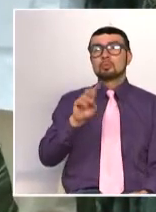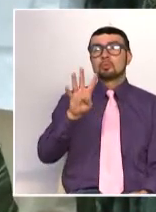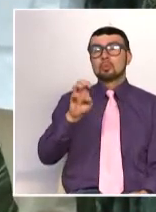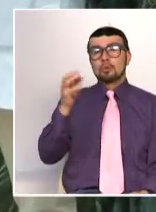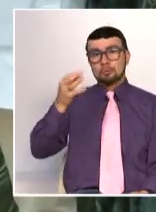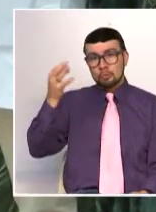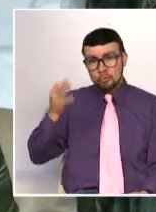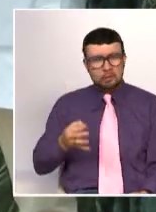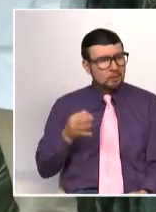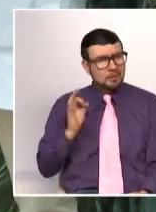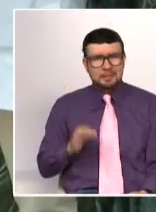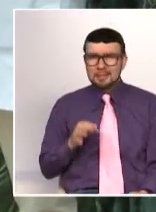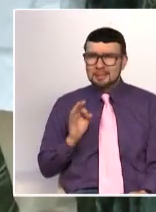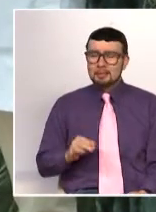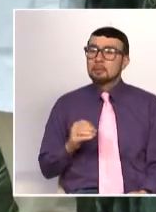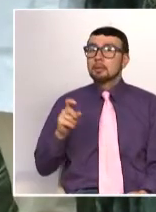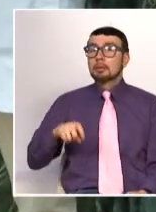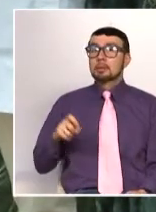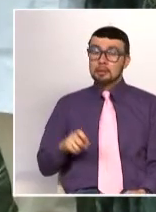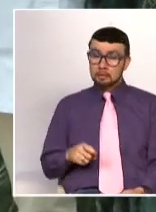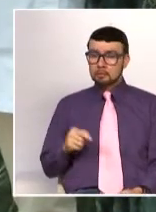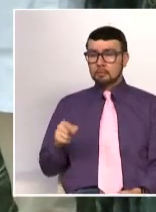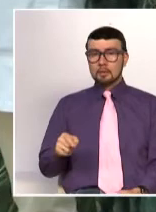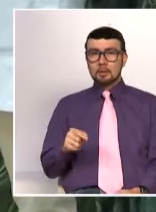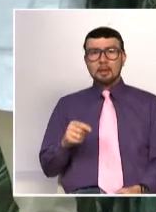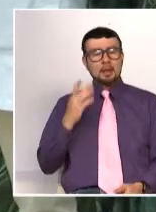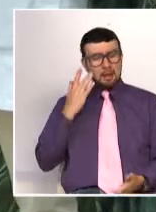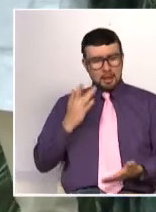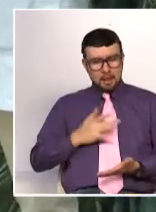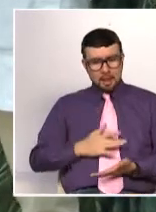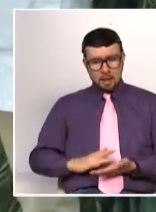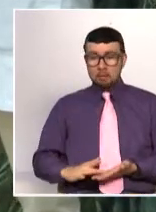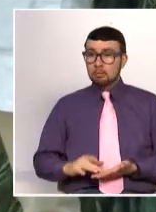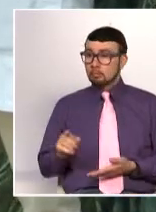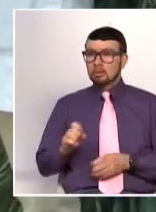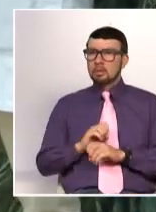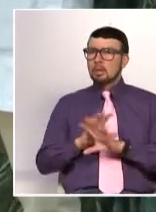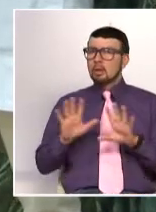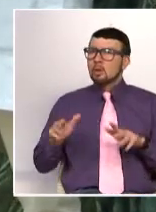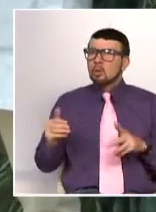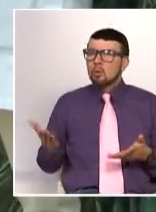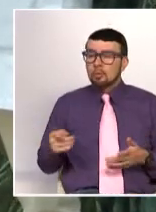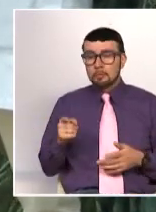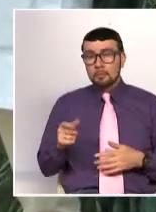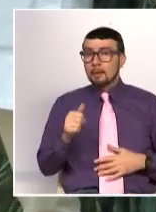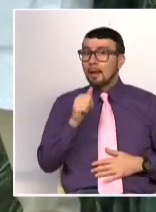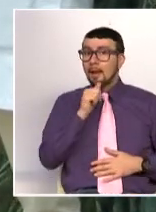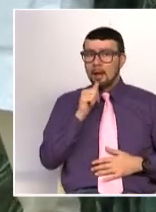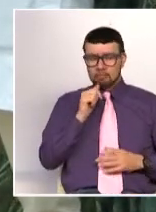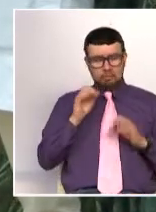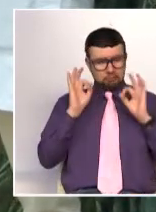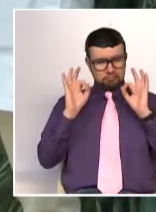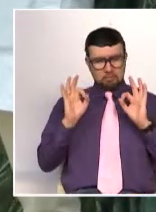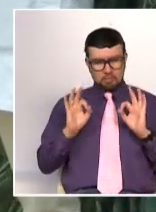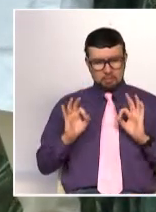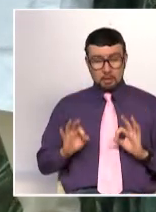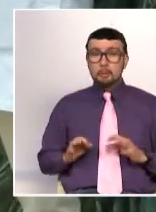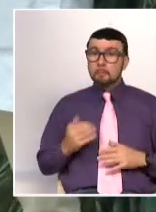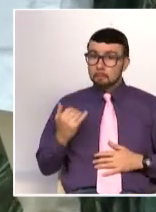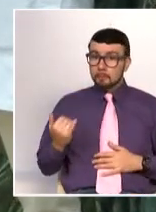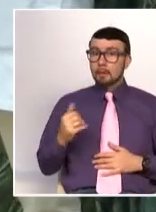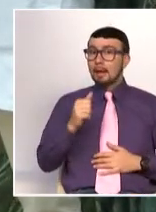una hidratación y la hidratación debe ser obviamente con agua viva cuando usted pusieron suero desde agua destilada